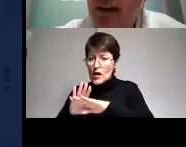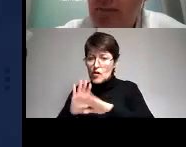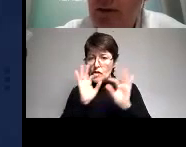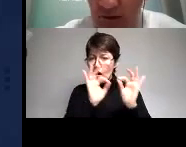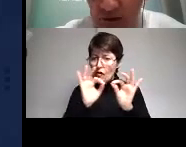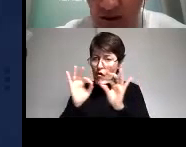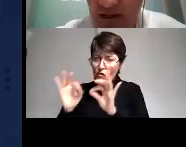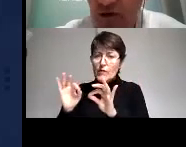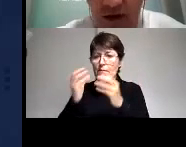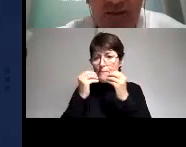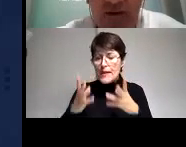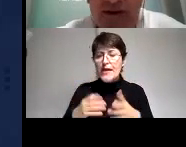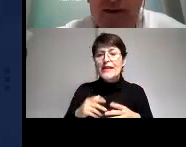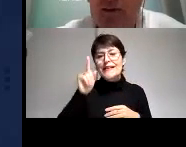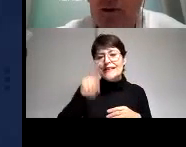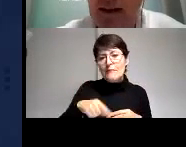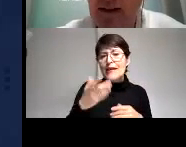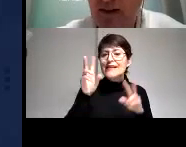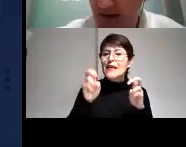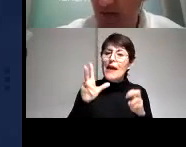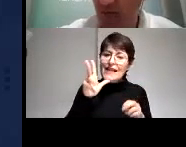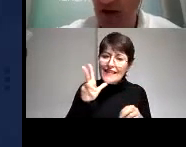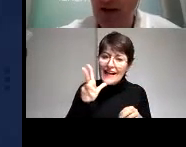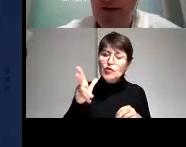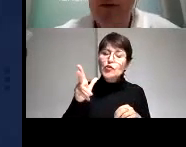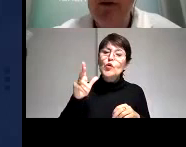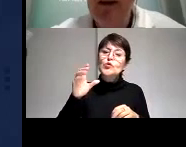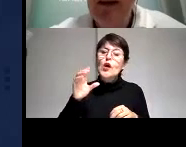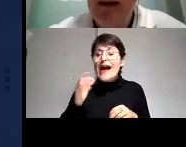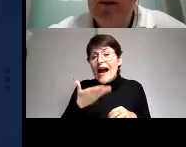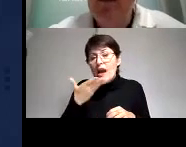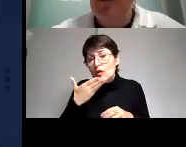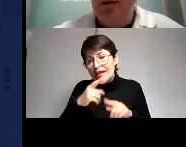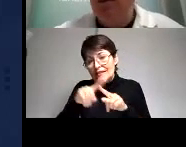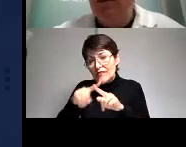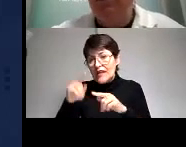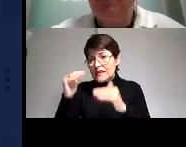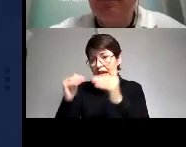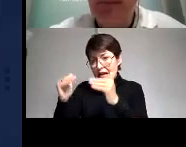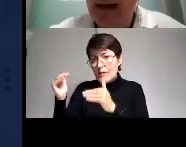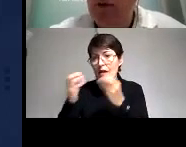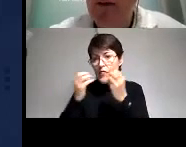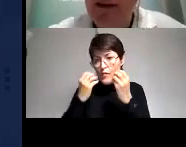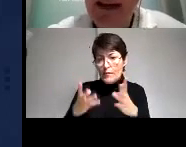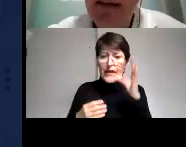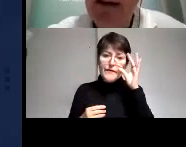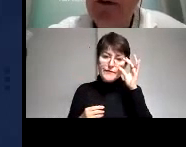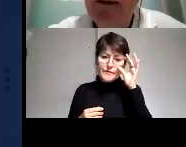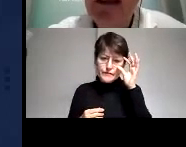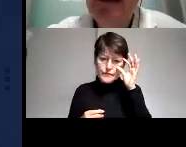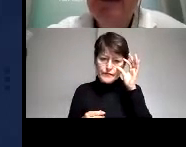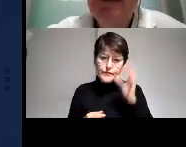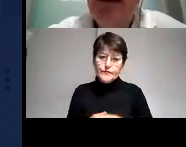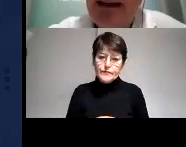un 30% de los lípidos y un 15% de las proteínas. Sería un buen reparto, un reparto bien regulado y bien